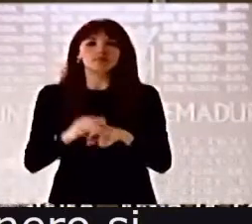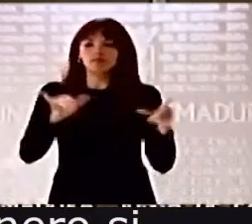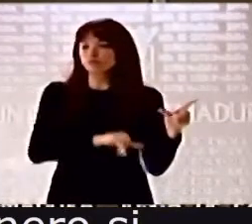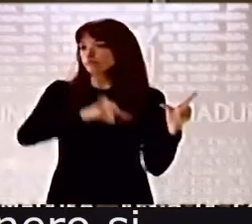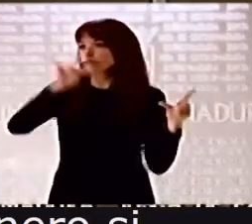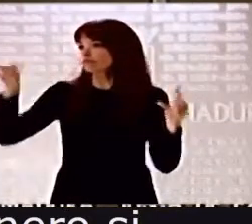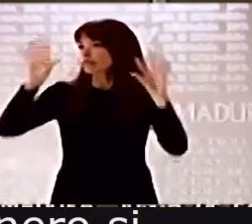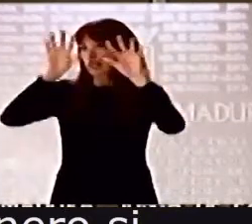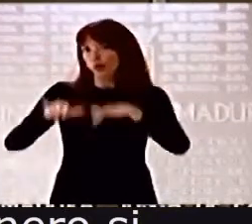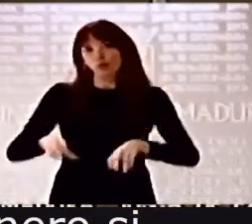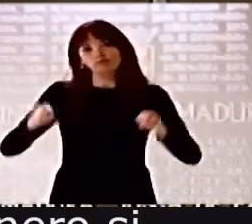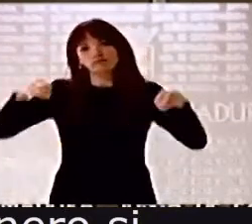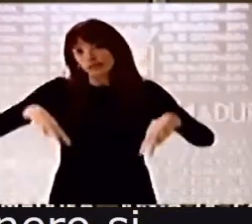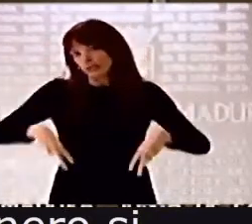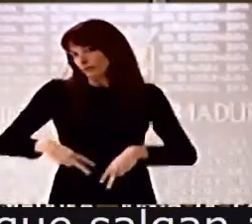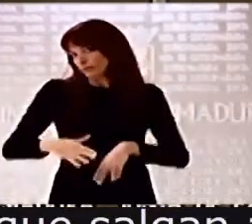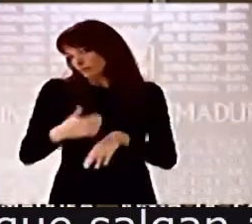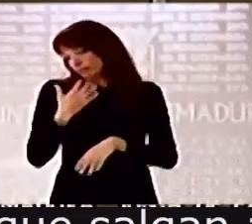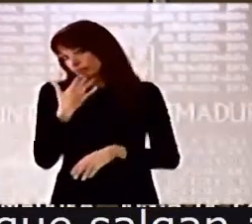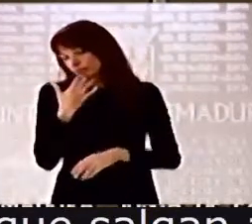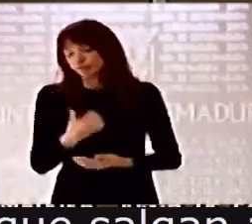niebla haya levantado.